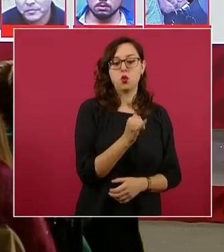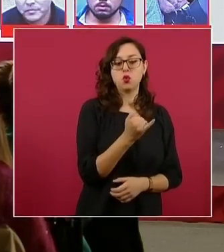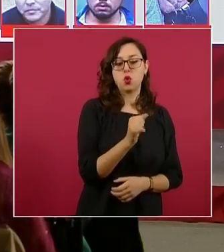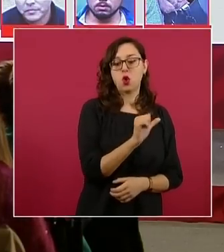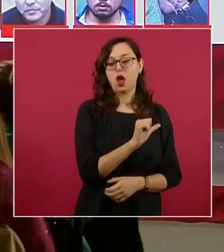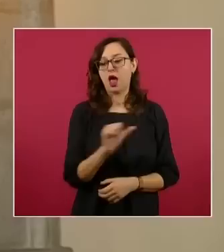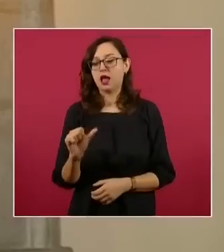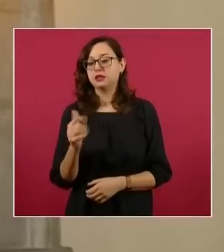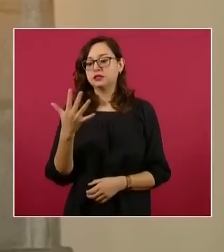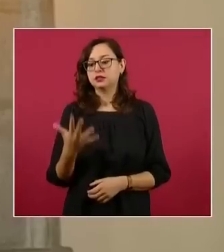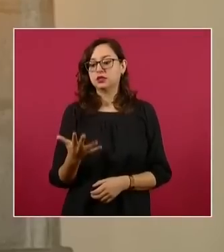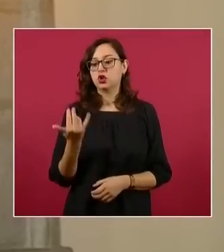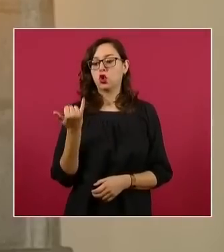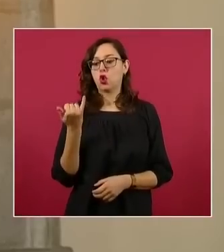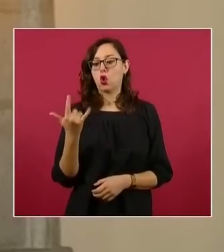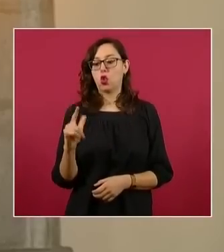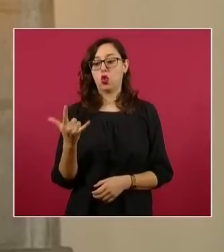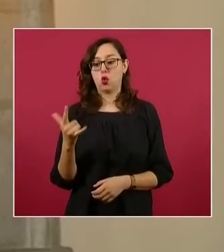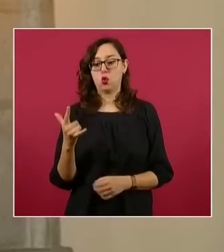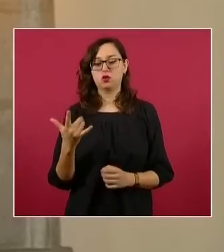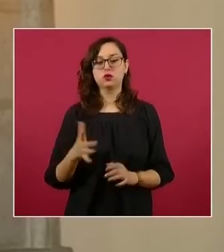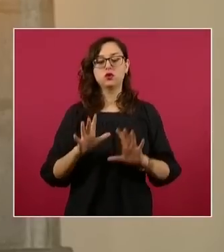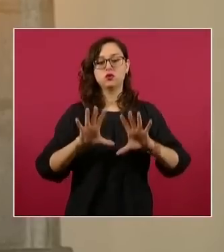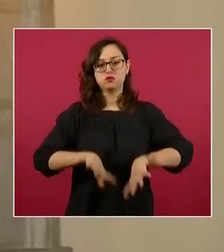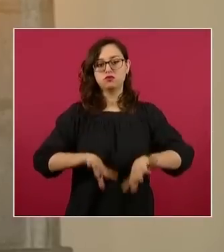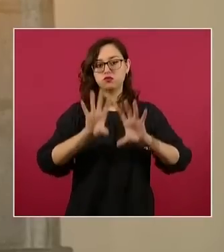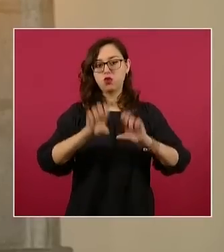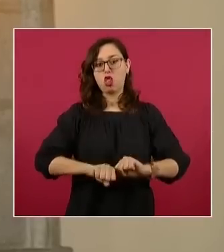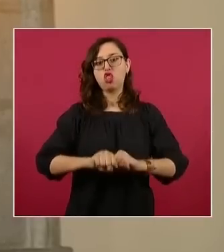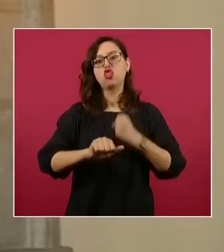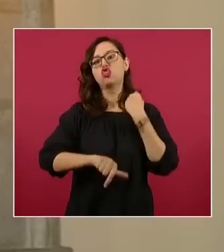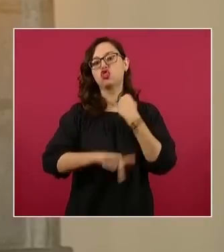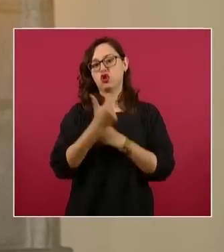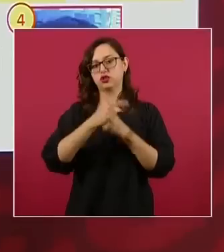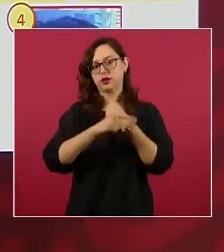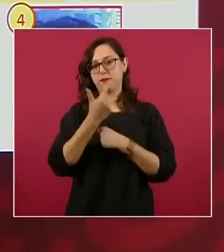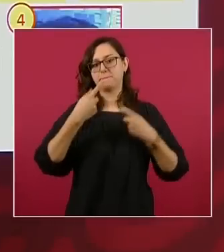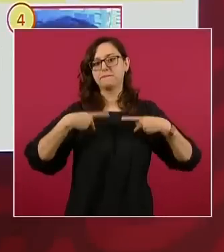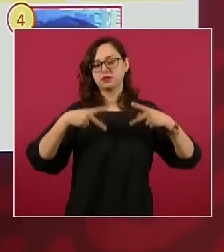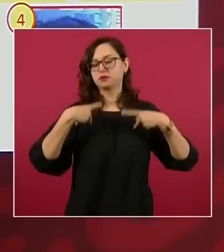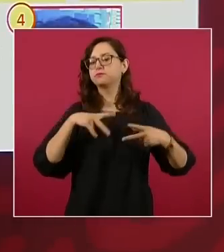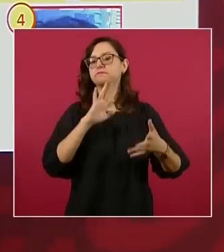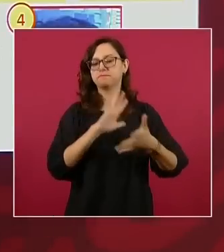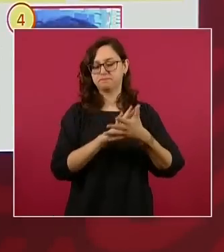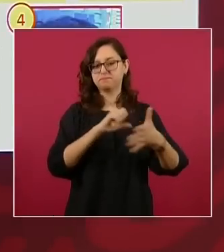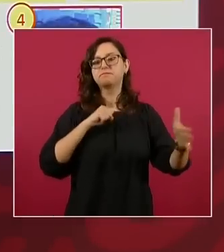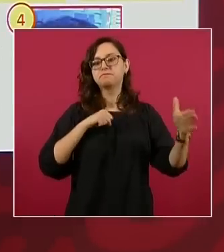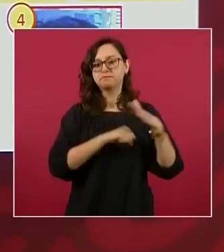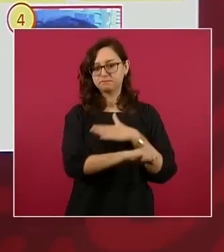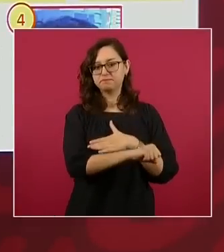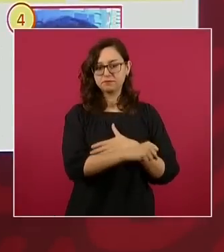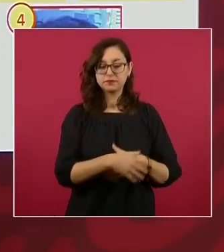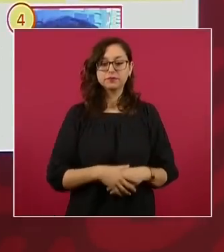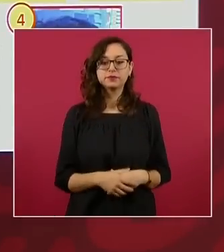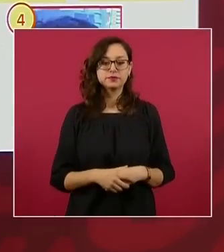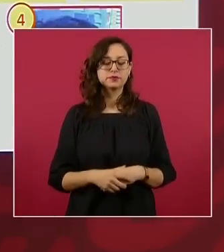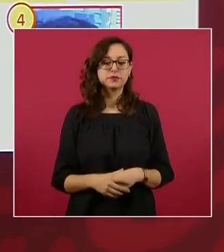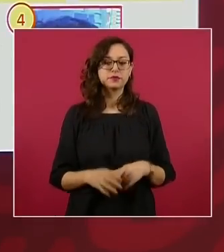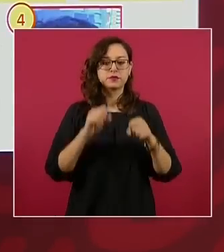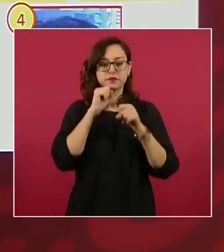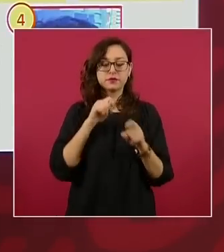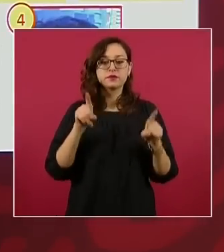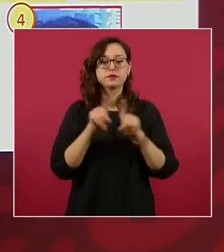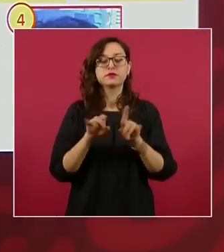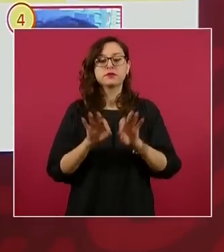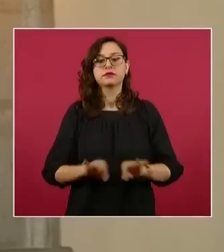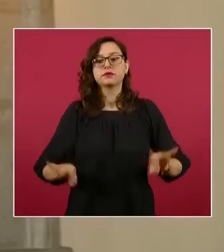han logrado detener a estos doce personas siguiente también queremos informar de la